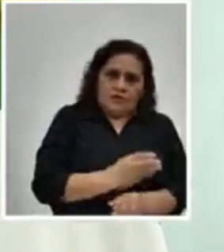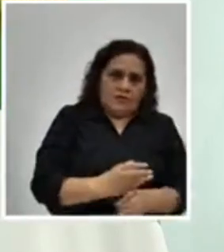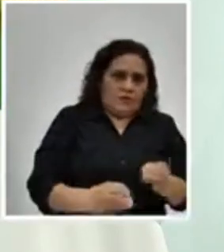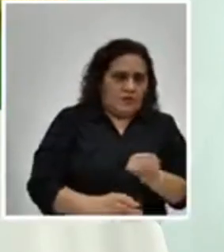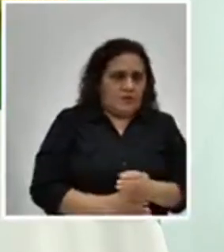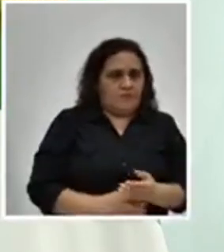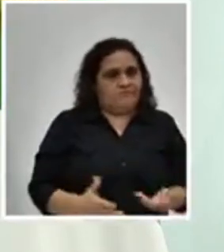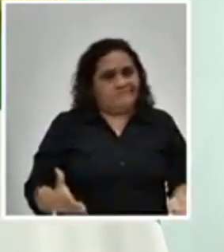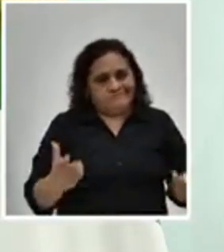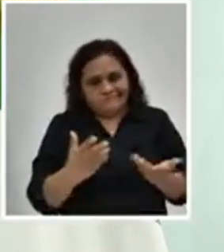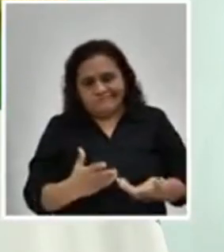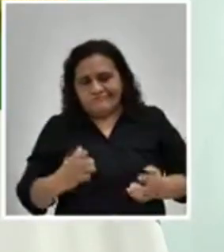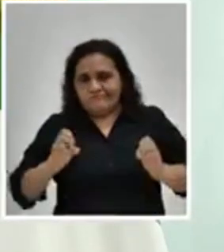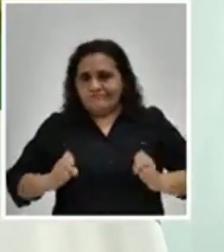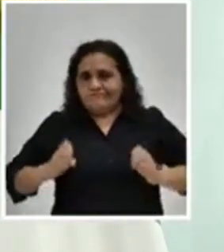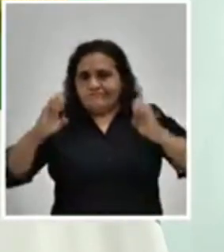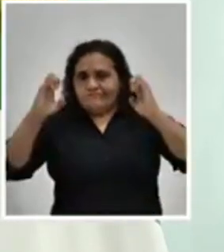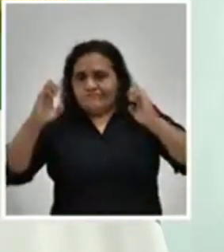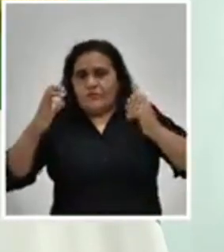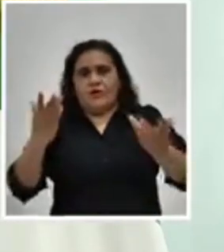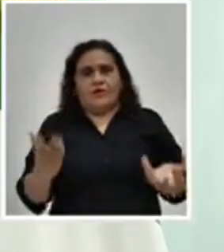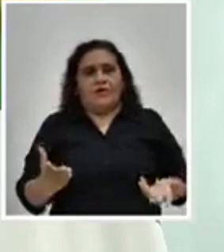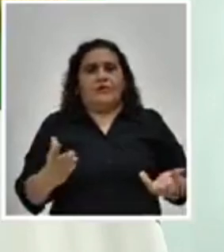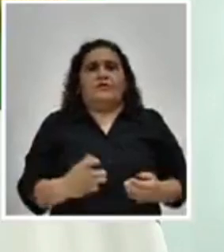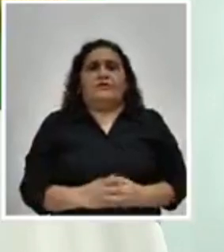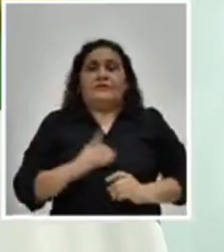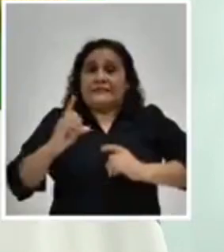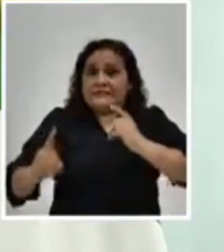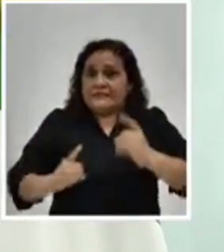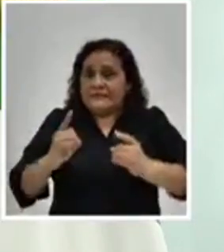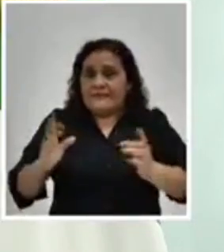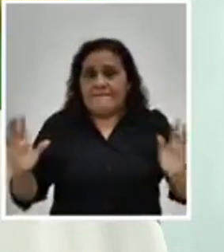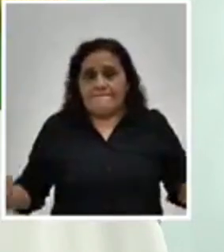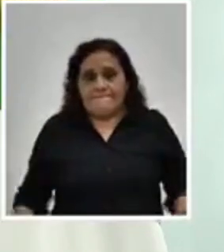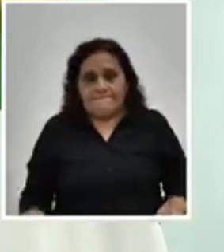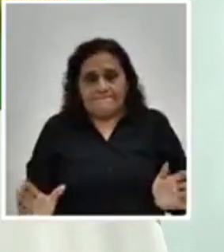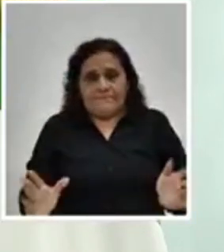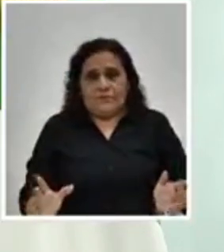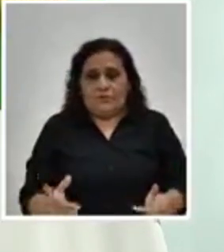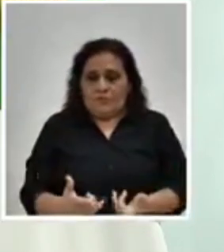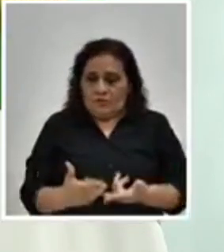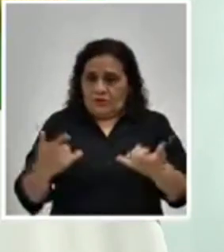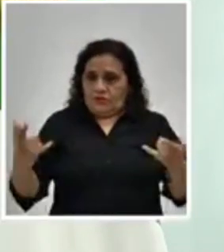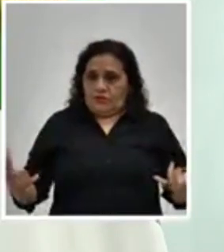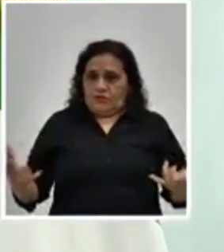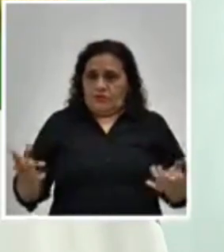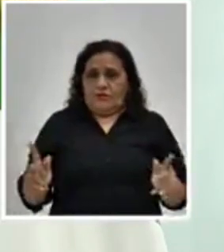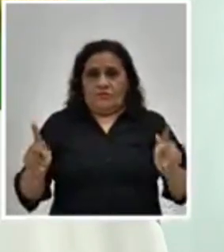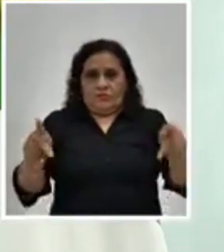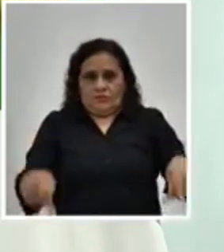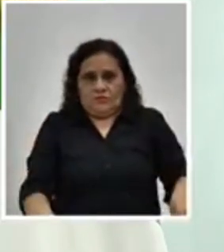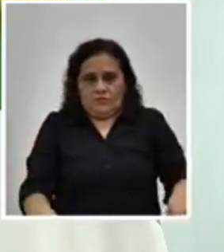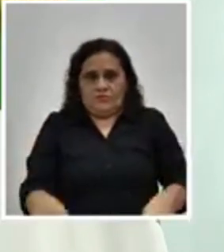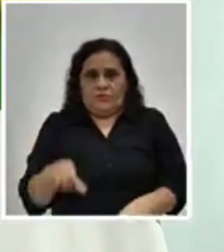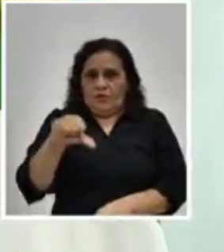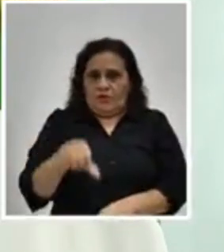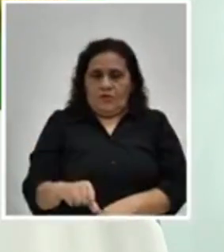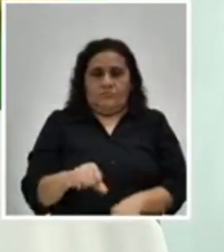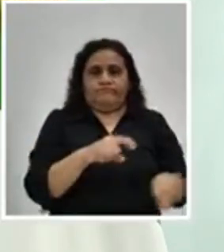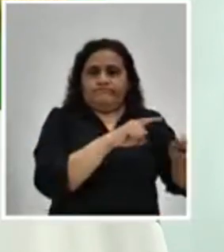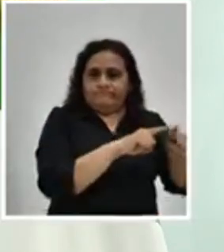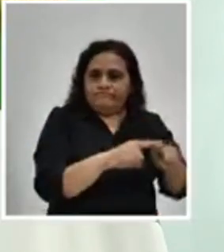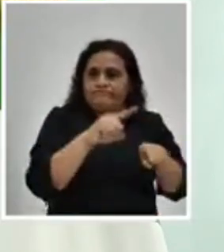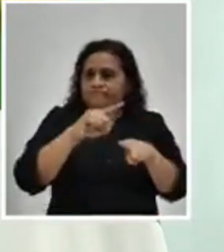generado infraestructura deportiva como nunca en la historia de Progreso. Hoy hemos diversificado